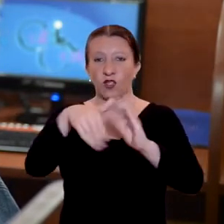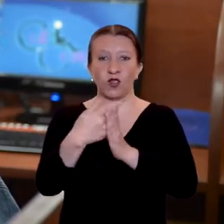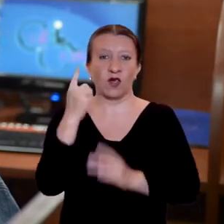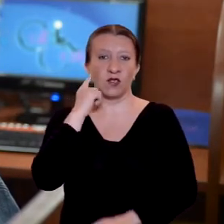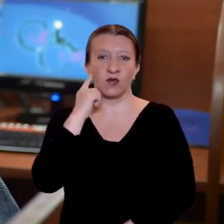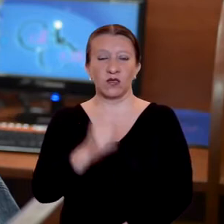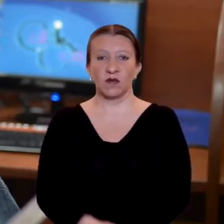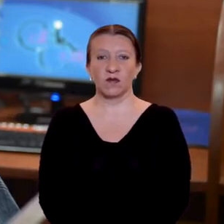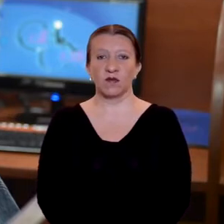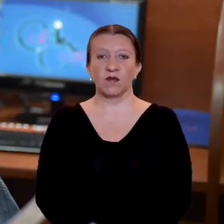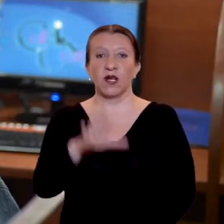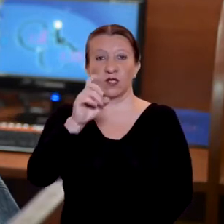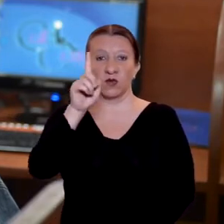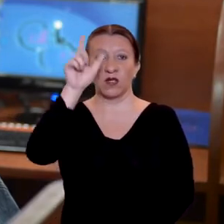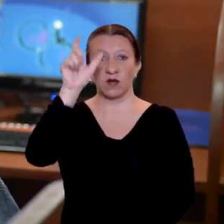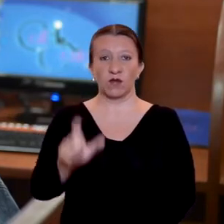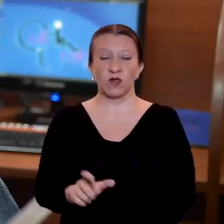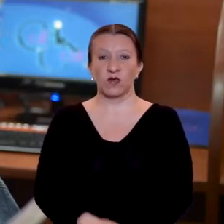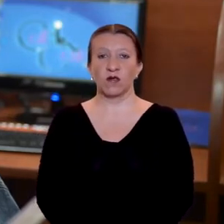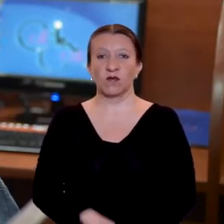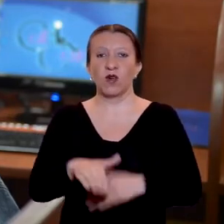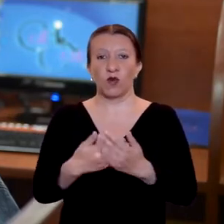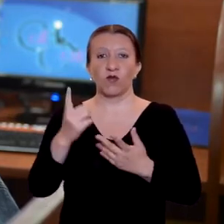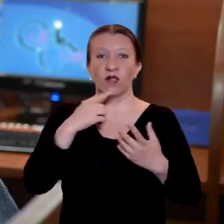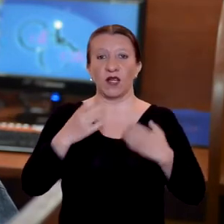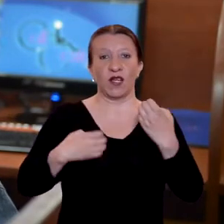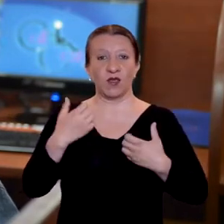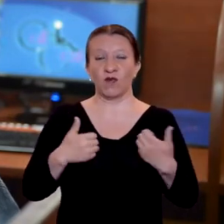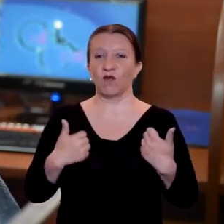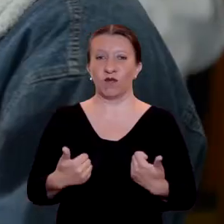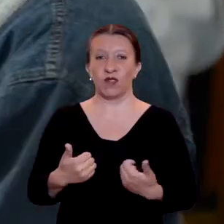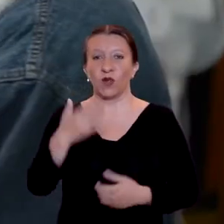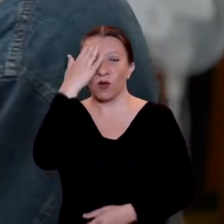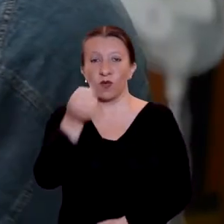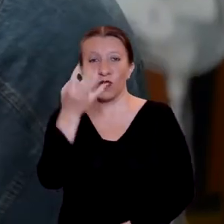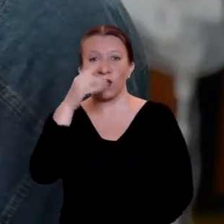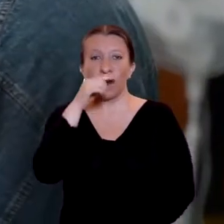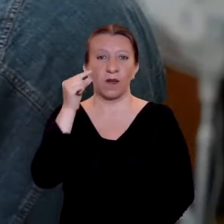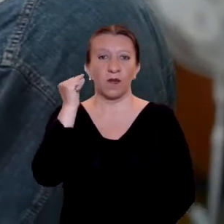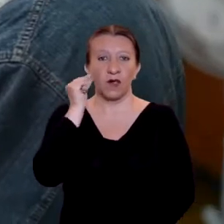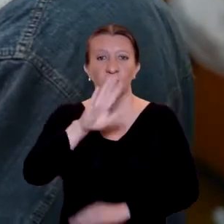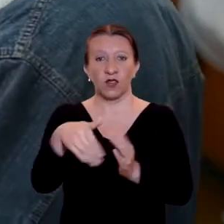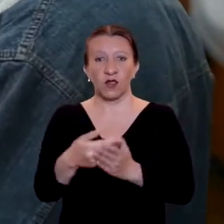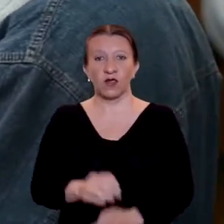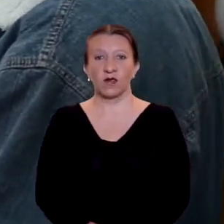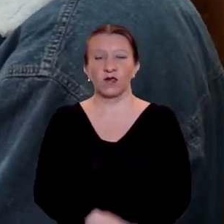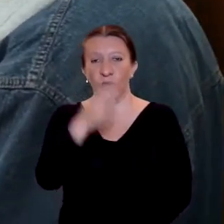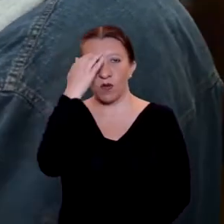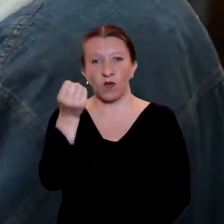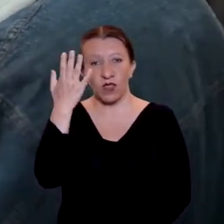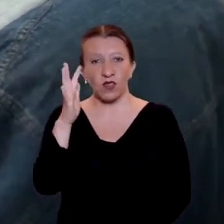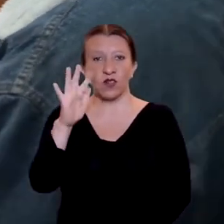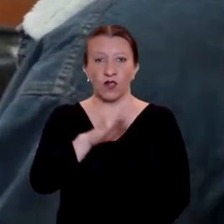todos lo escuchen. Es una persona con un ánimo genial. Buenos días, chicas. Buenos días, chicos.